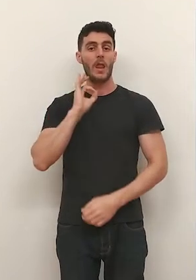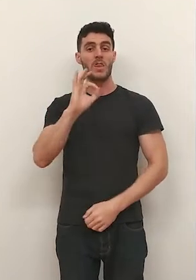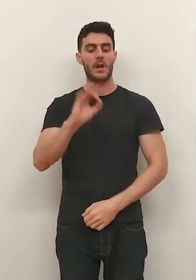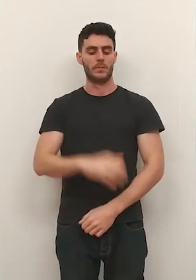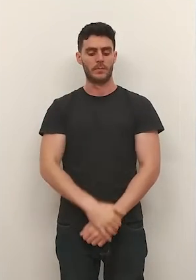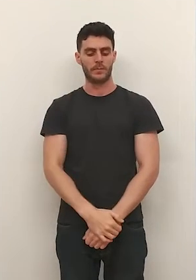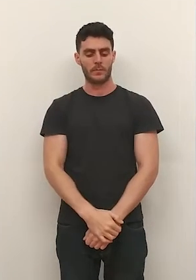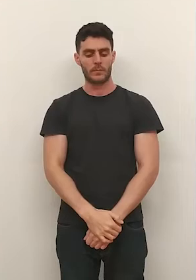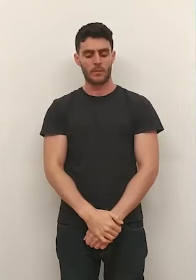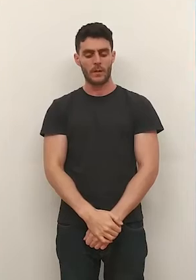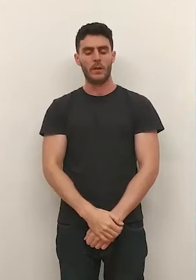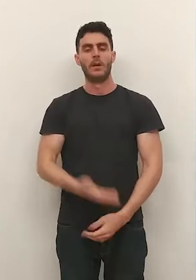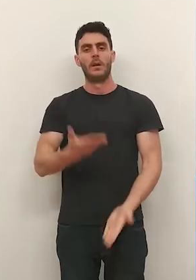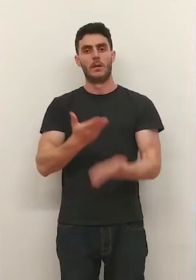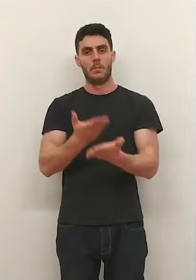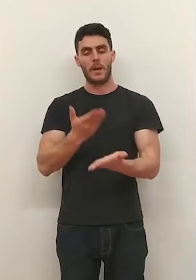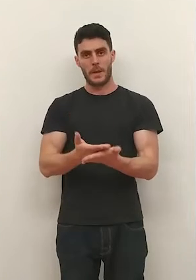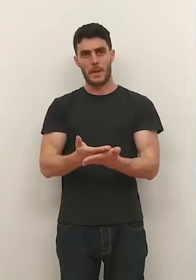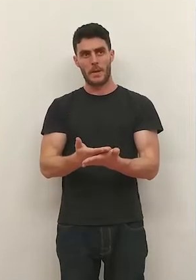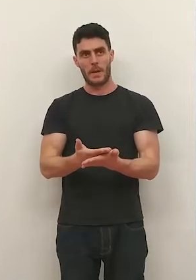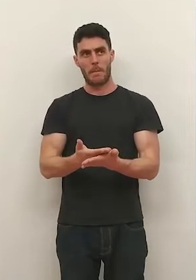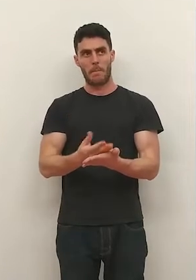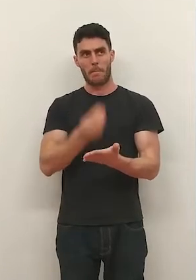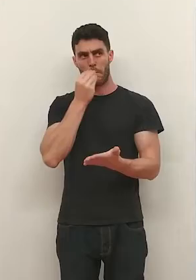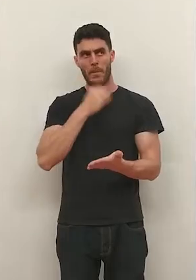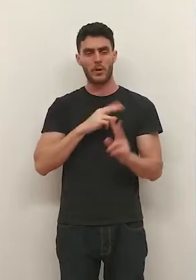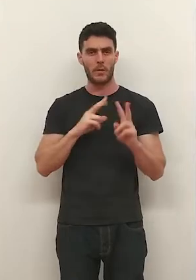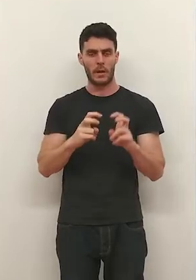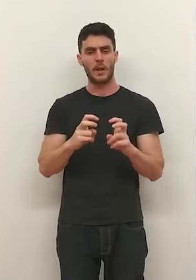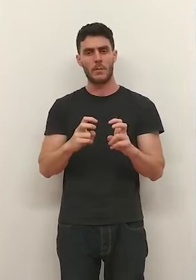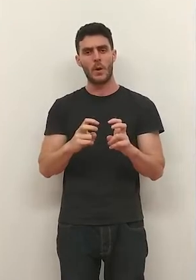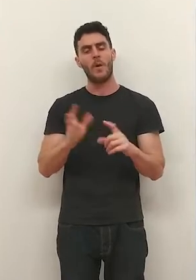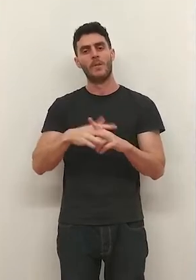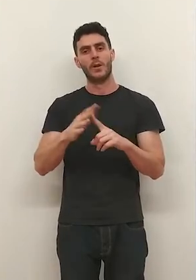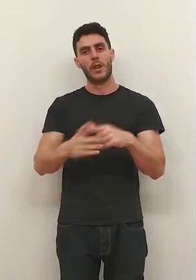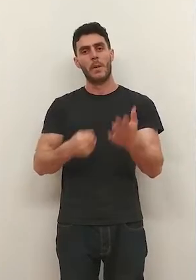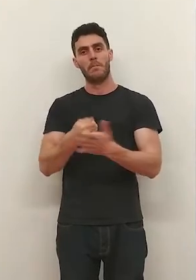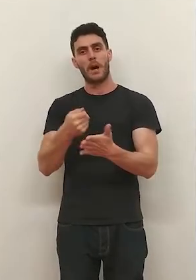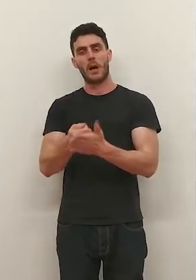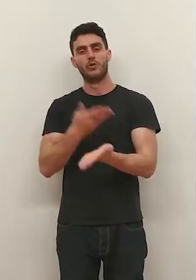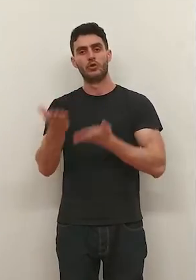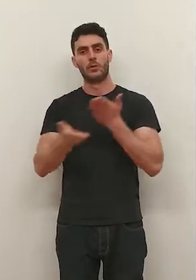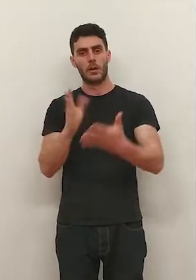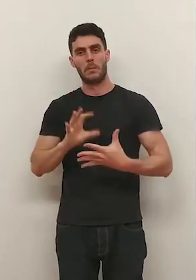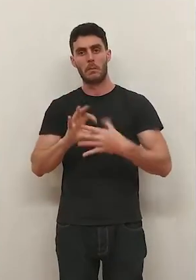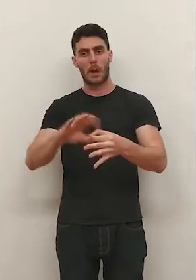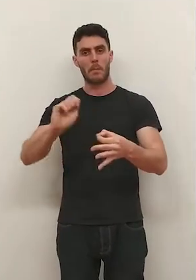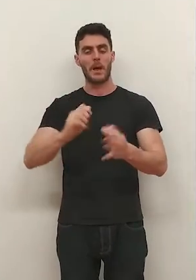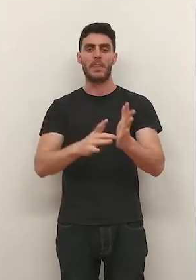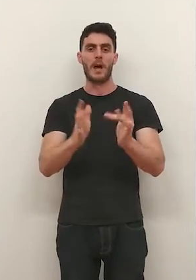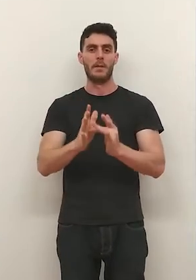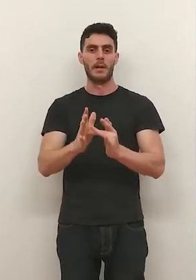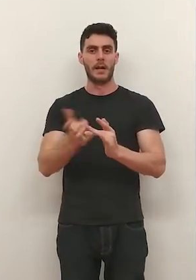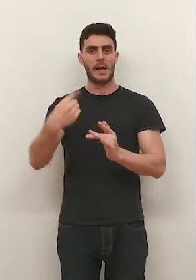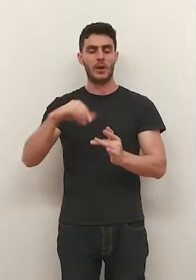Durante el mes de mayo, la primera semana, han solicitado lo real que han tenido de facturación, les han pagado la subvención correspondiente al mes de